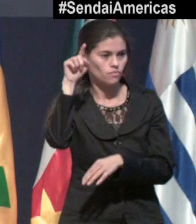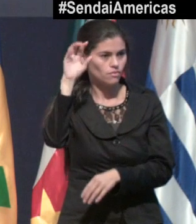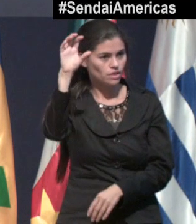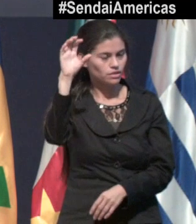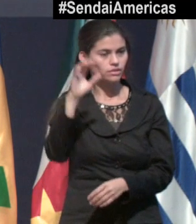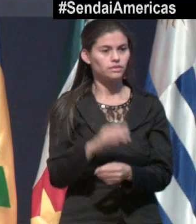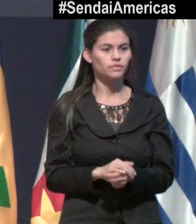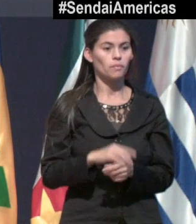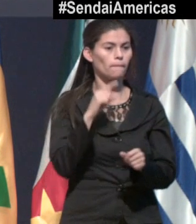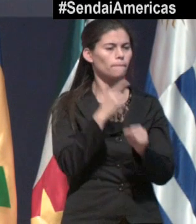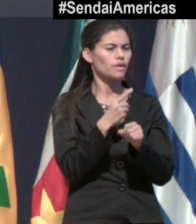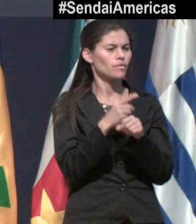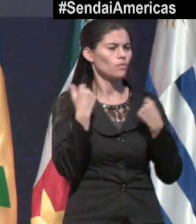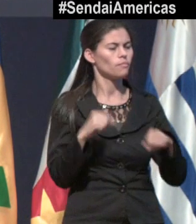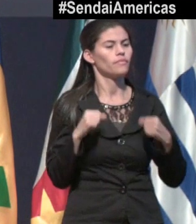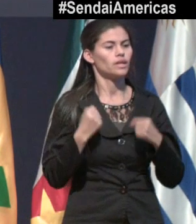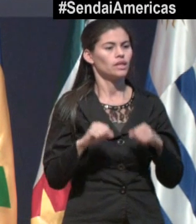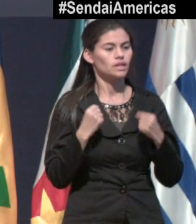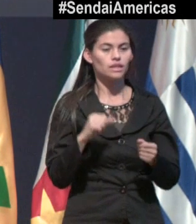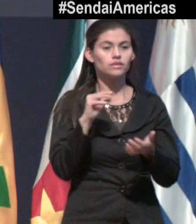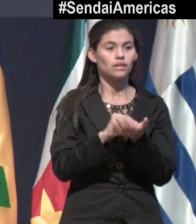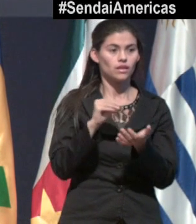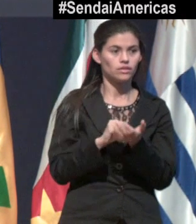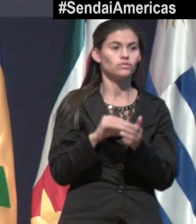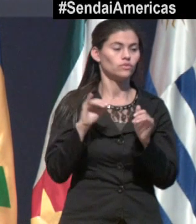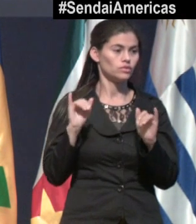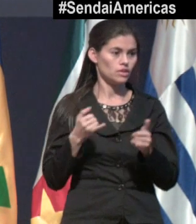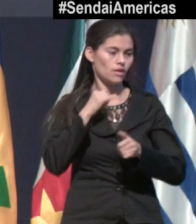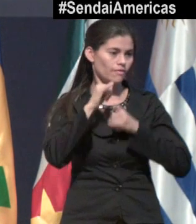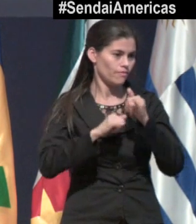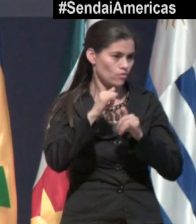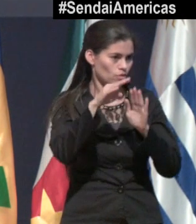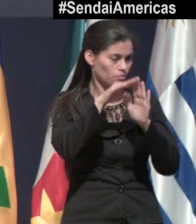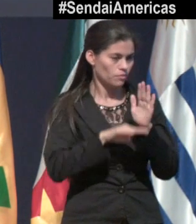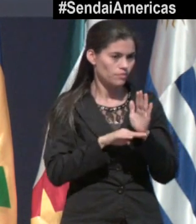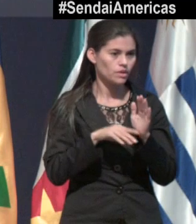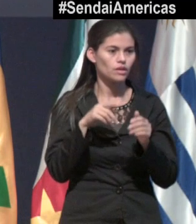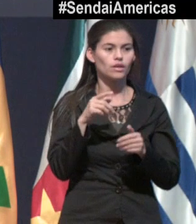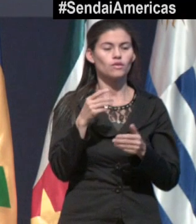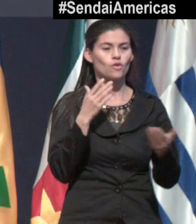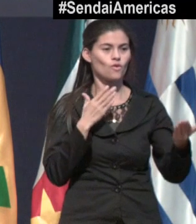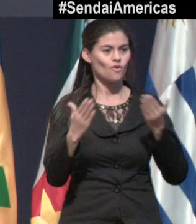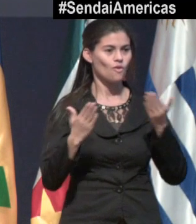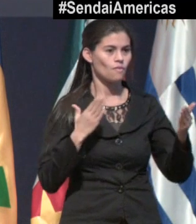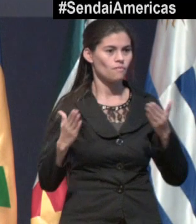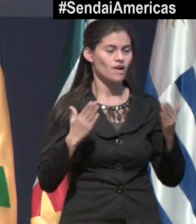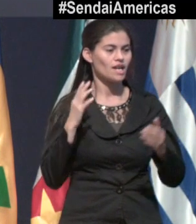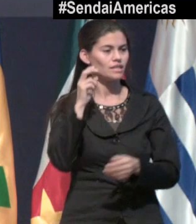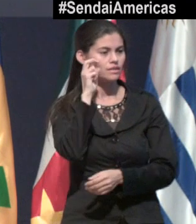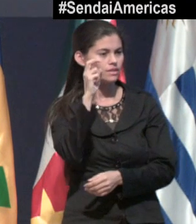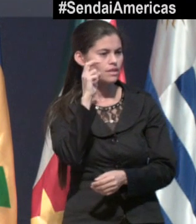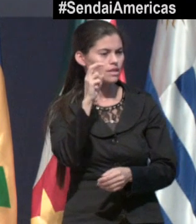Un primer ejercicio que se hizo en varios de los informes fue comparar el nivel de